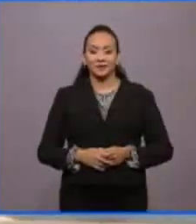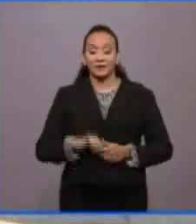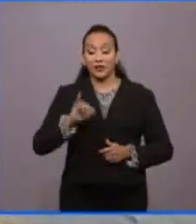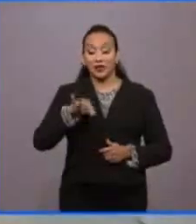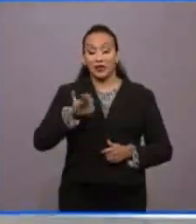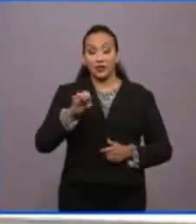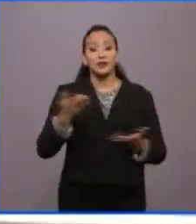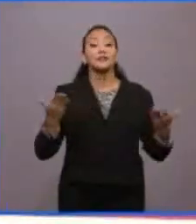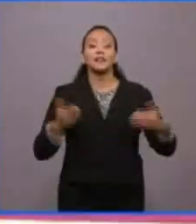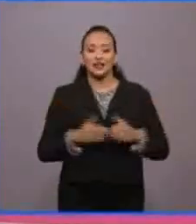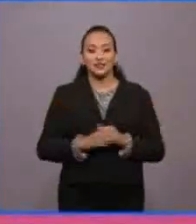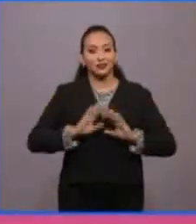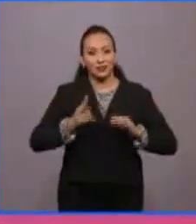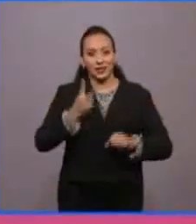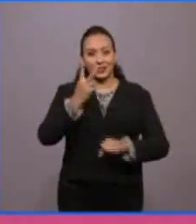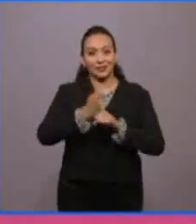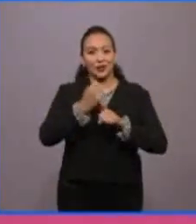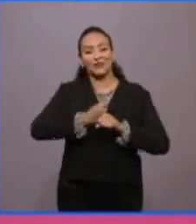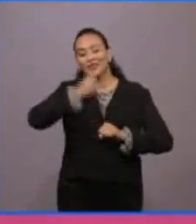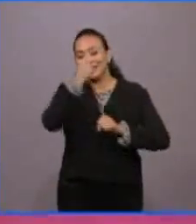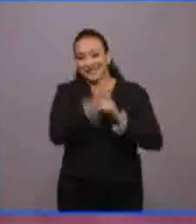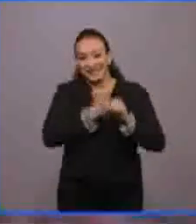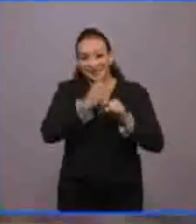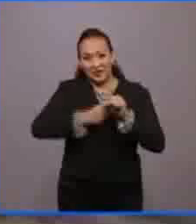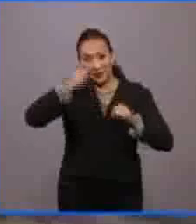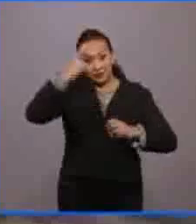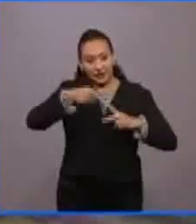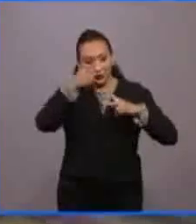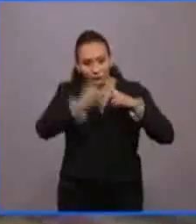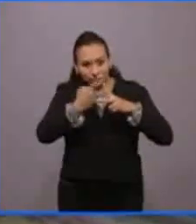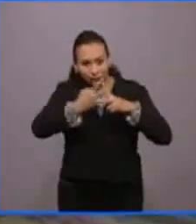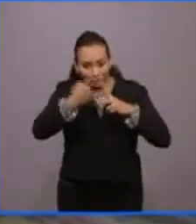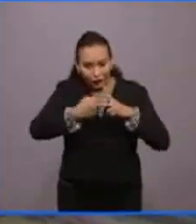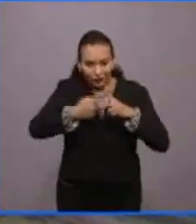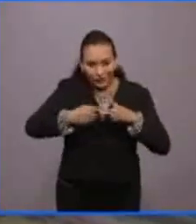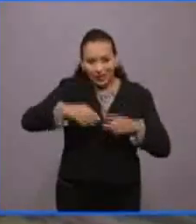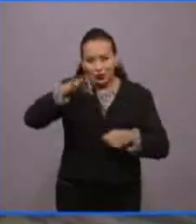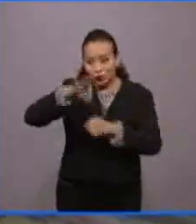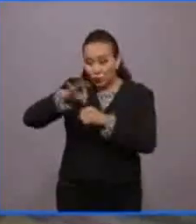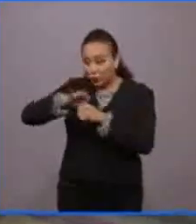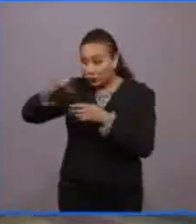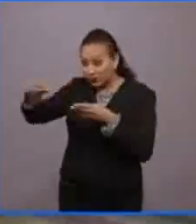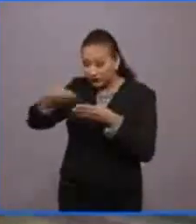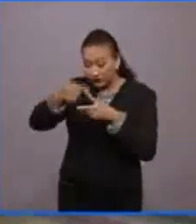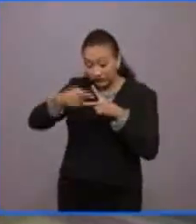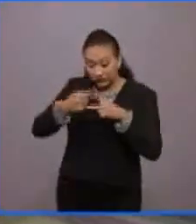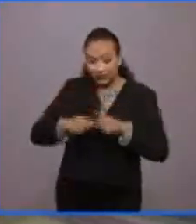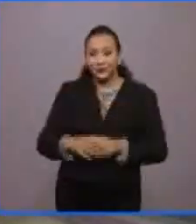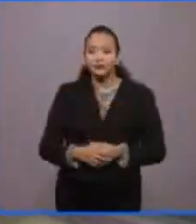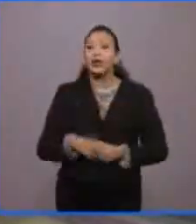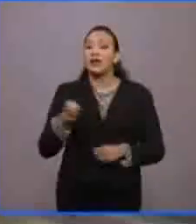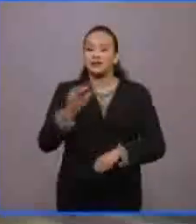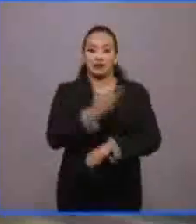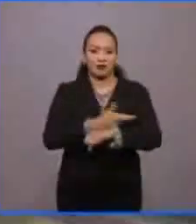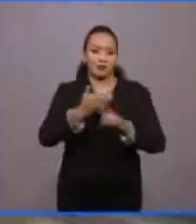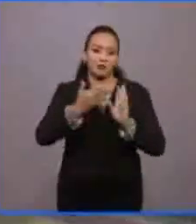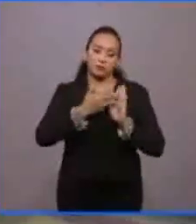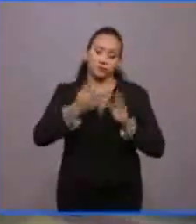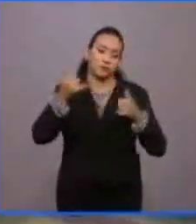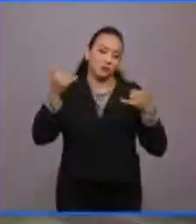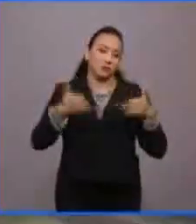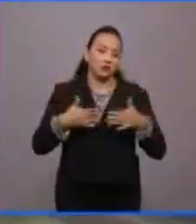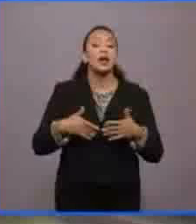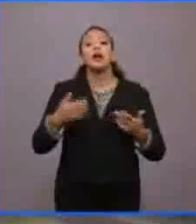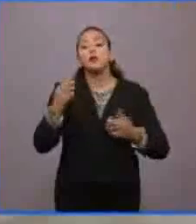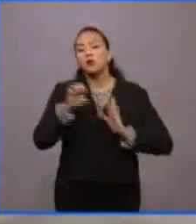El INE llevó a cabo el segundo simulacro de los cómputos distritales de la elección judicial federal, proceso en el que se verificaron